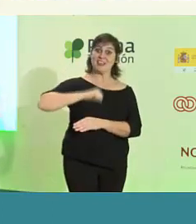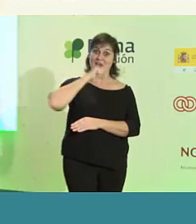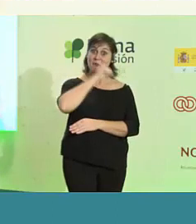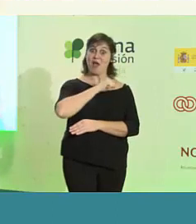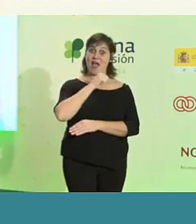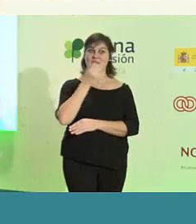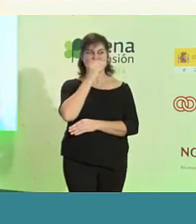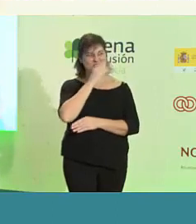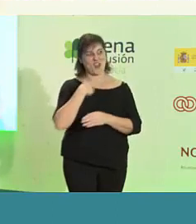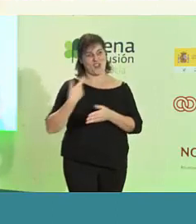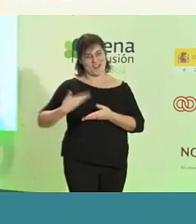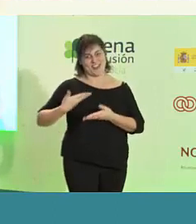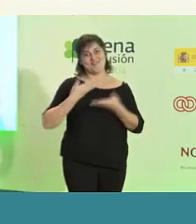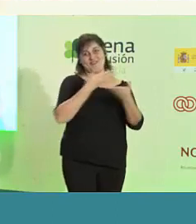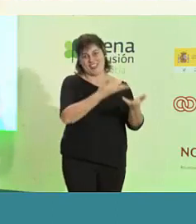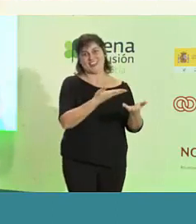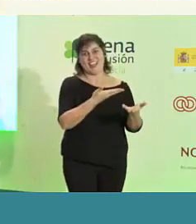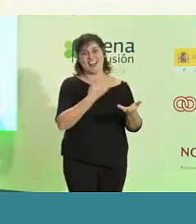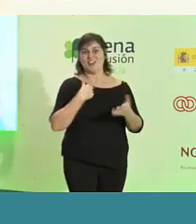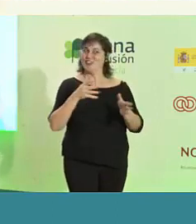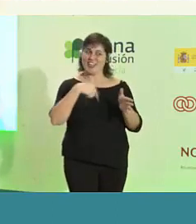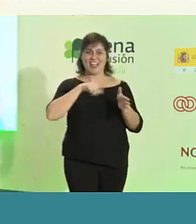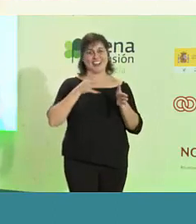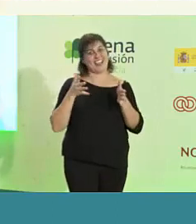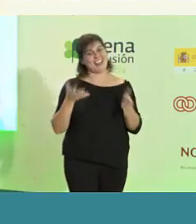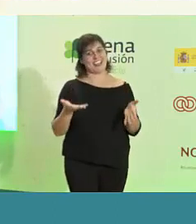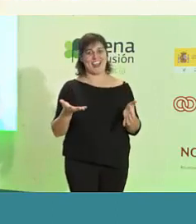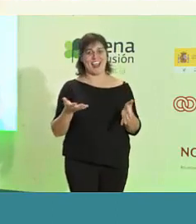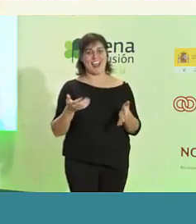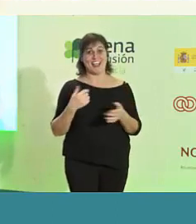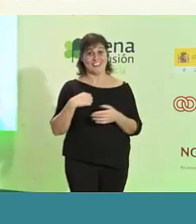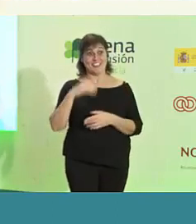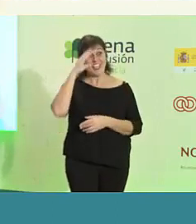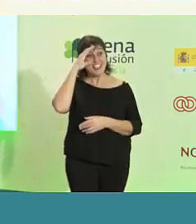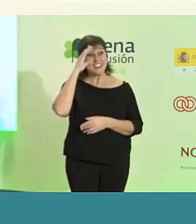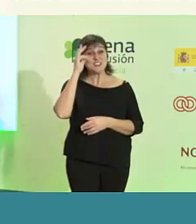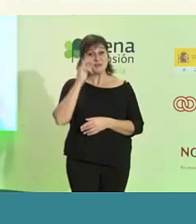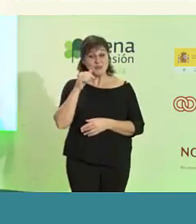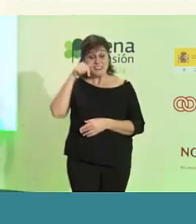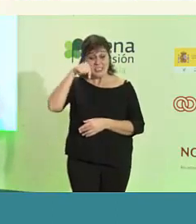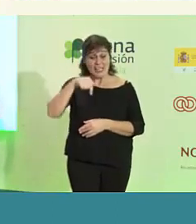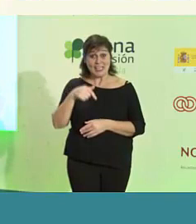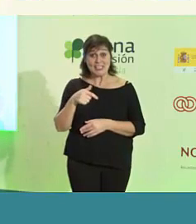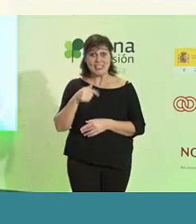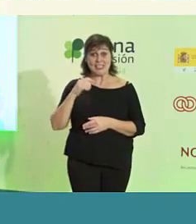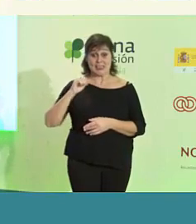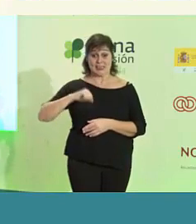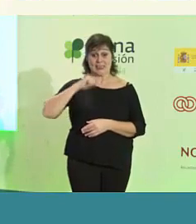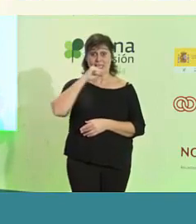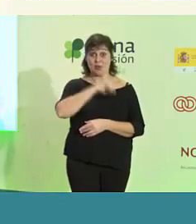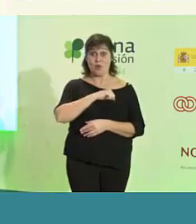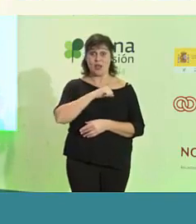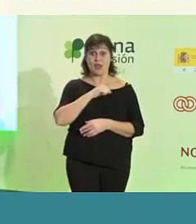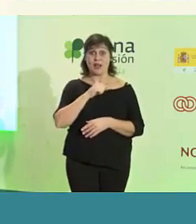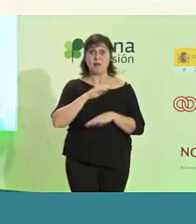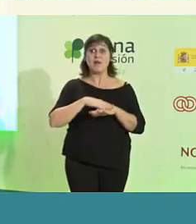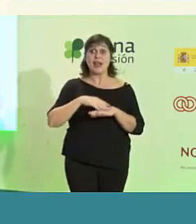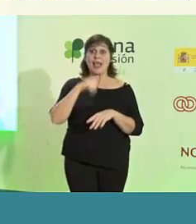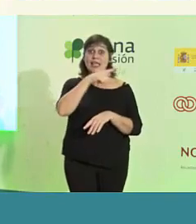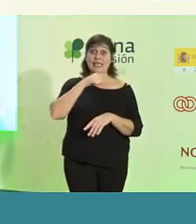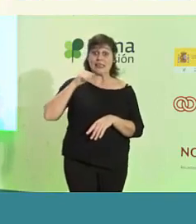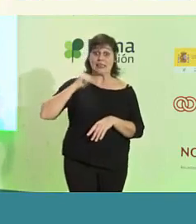nos invitares, nos encantaría. Eso. Que se escuche aquí en Taiwán, que se escuche en